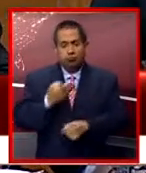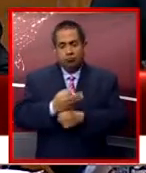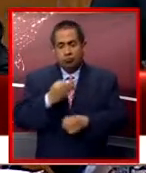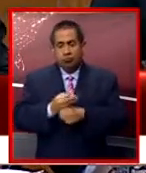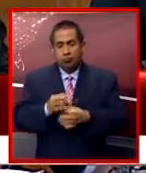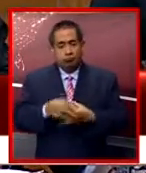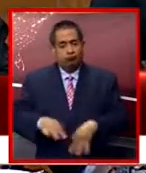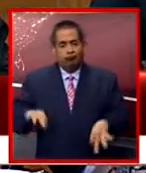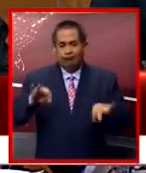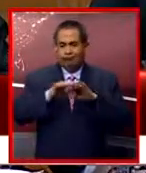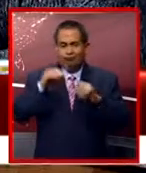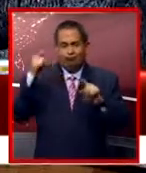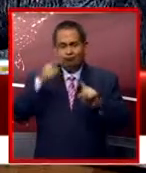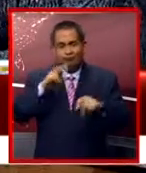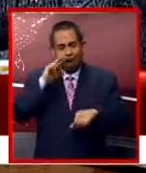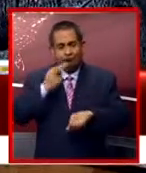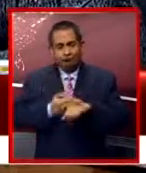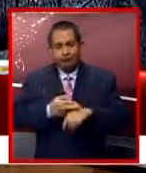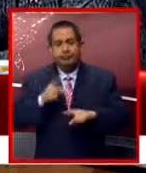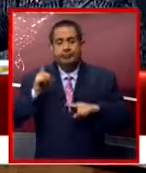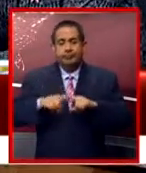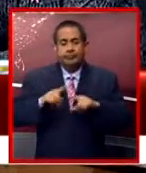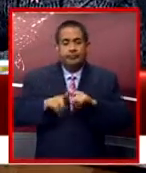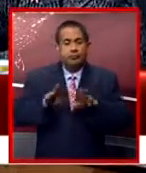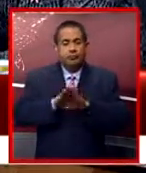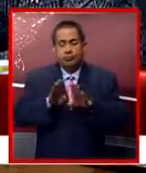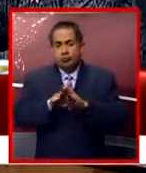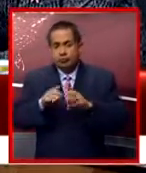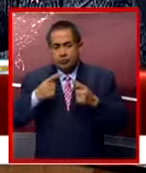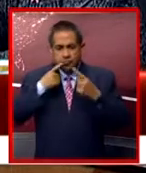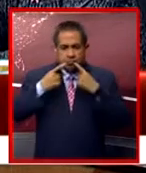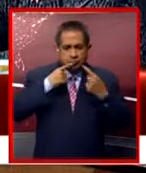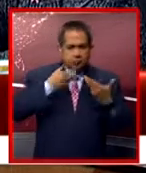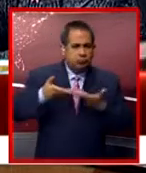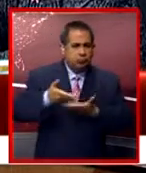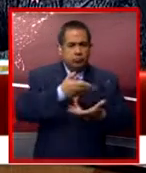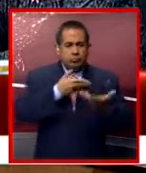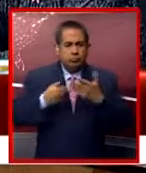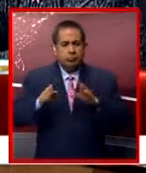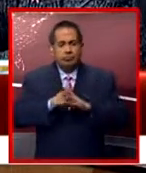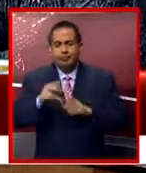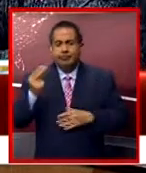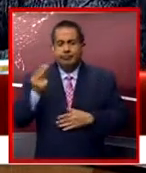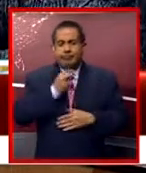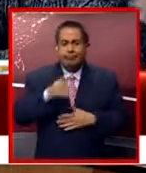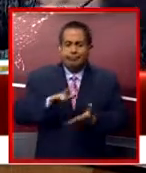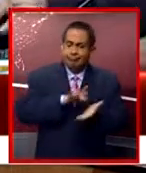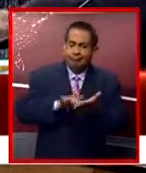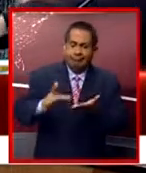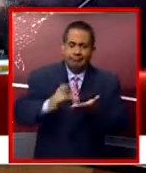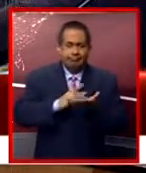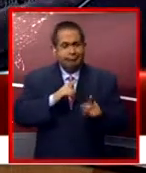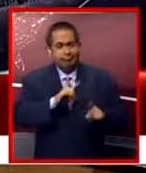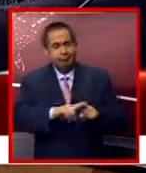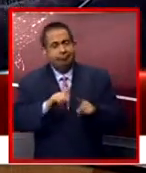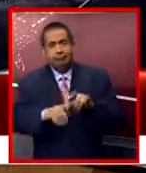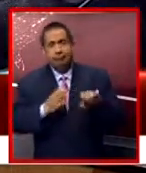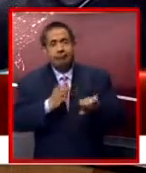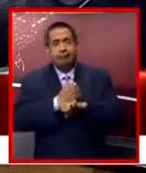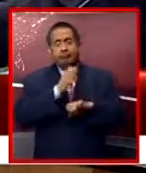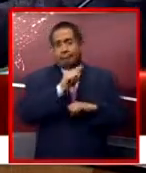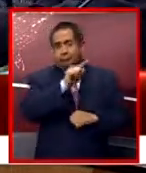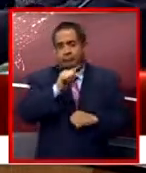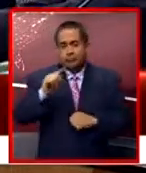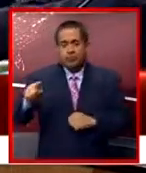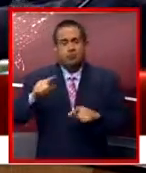de alta prioridad, sobre todo en el contexto en el que se requiere el apoyo para los diversos estados y